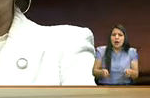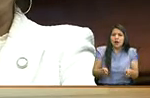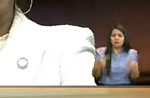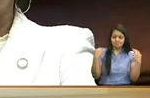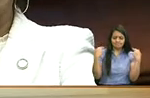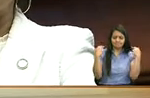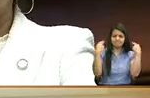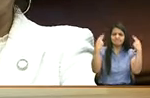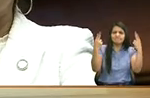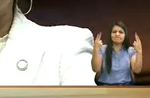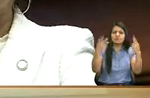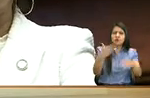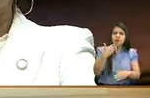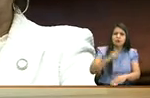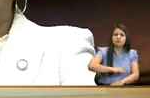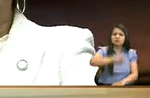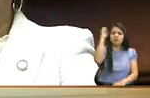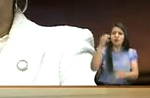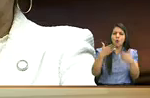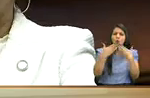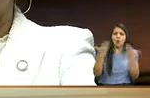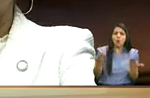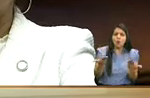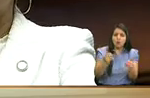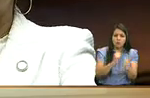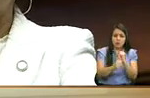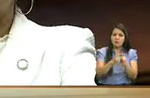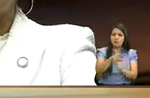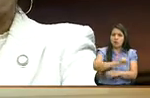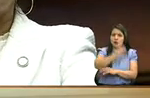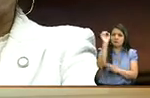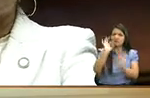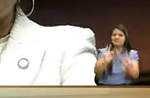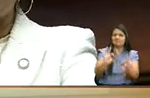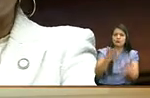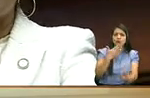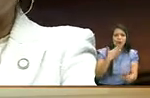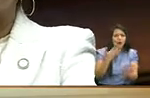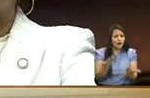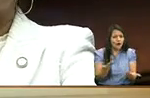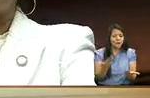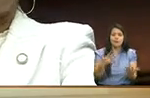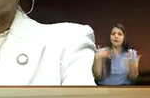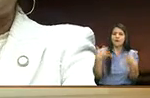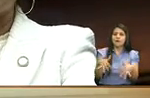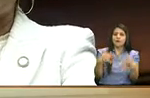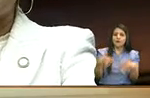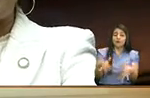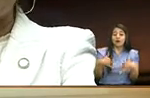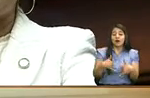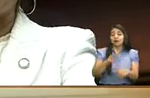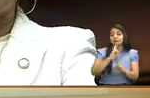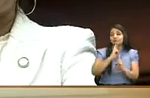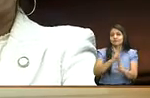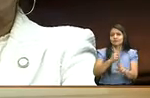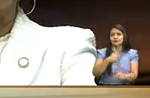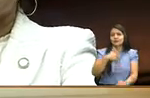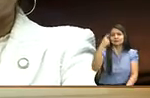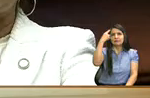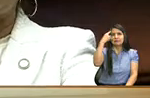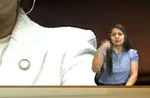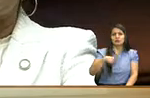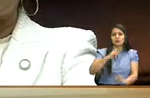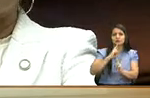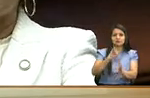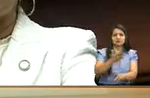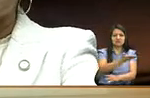ser un campeón en los deportes? Y solo puedo responderme que